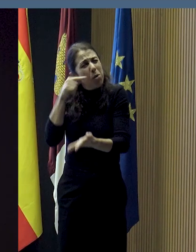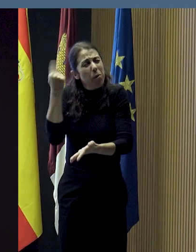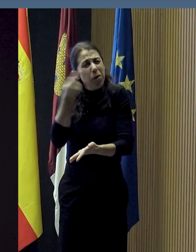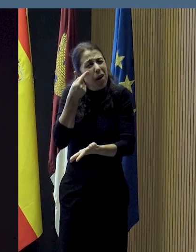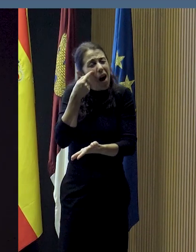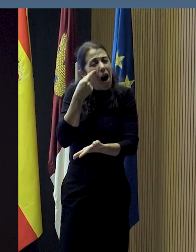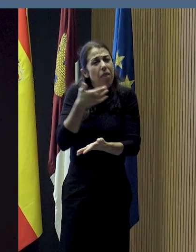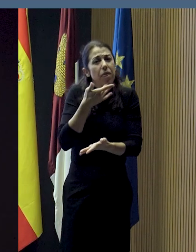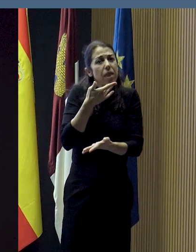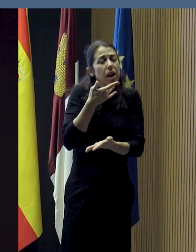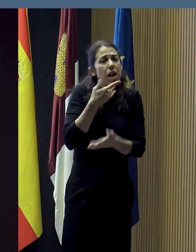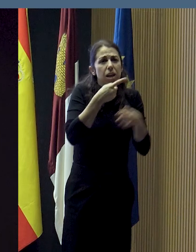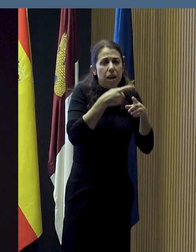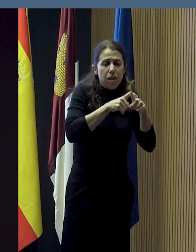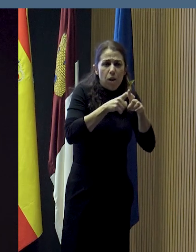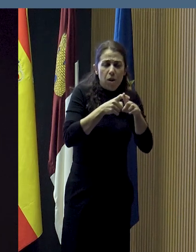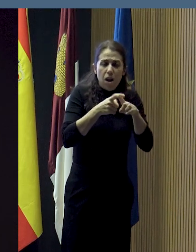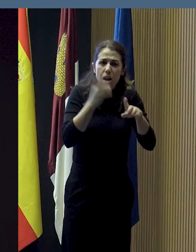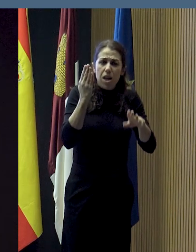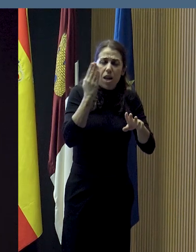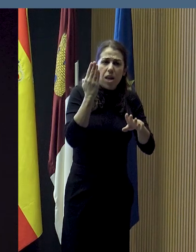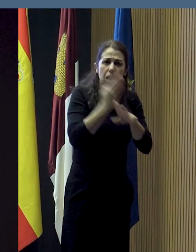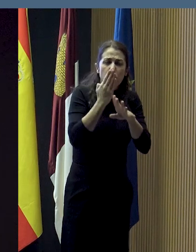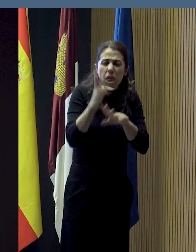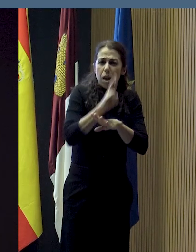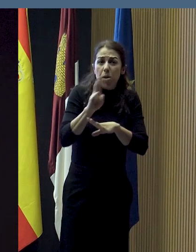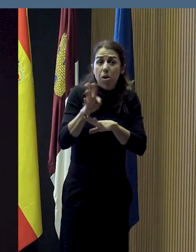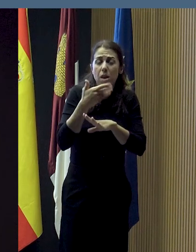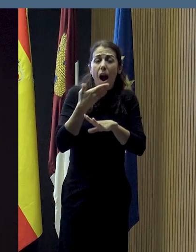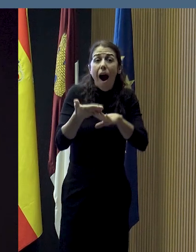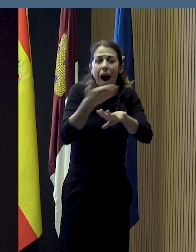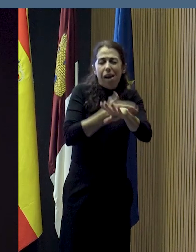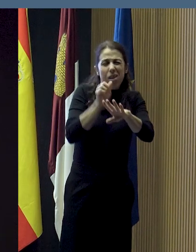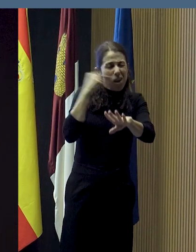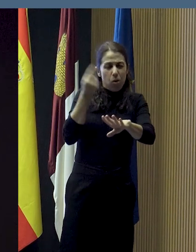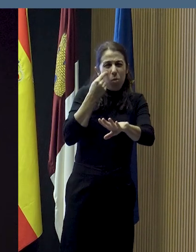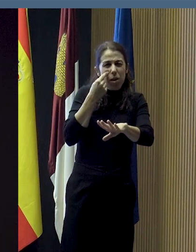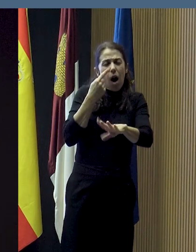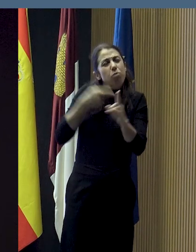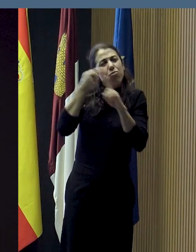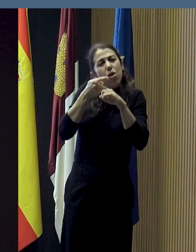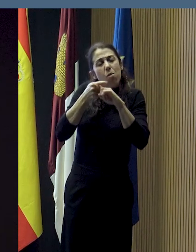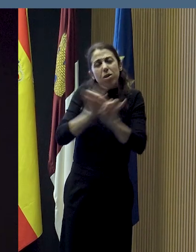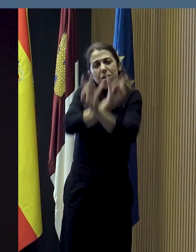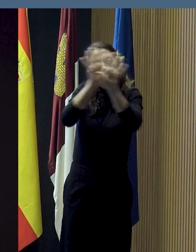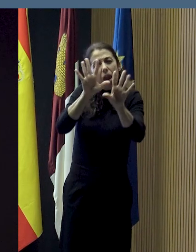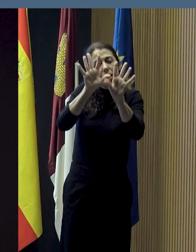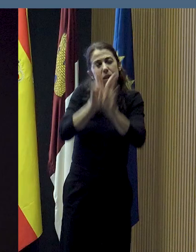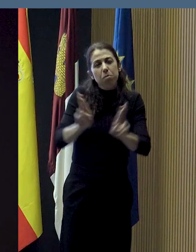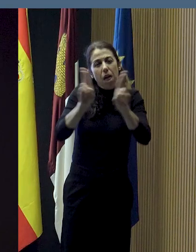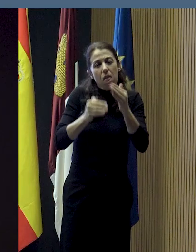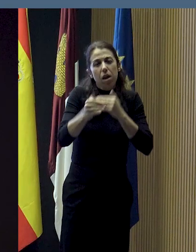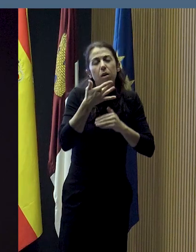patrones de atrofia cerebral mucho antes de que los síntomas sean visibles. El objetivo es claro y